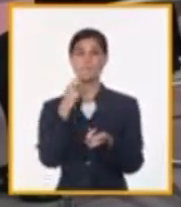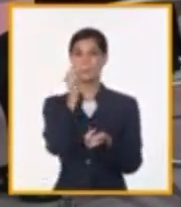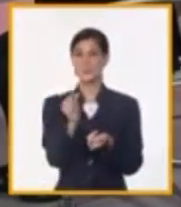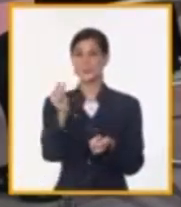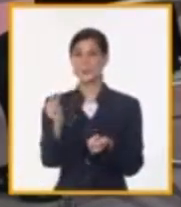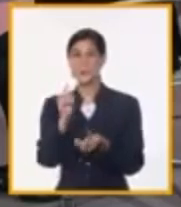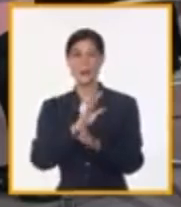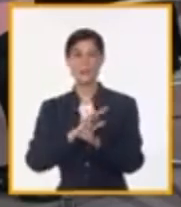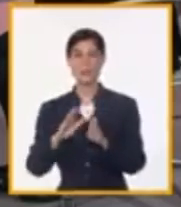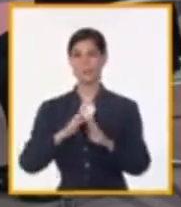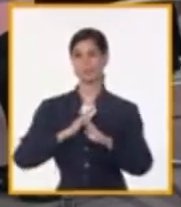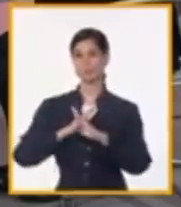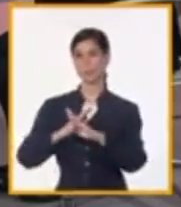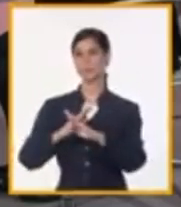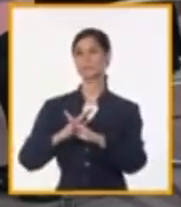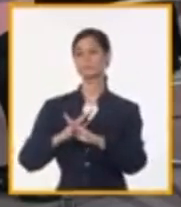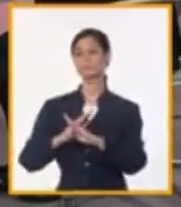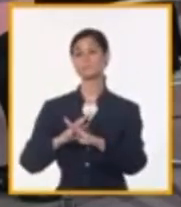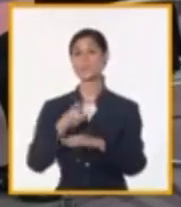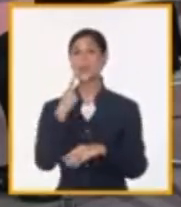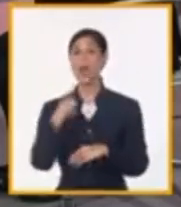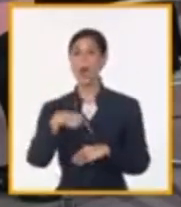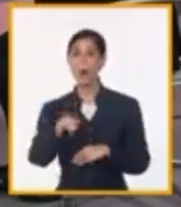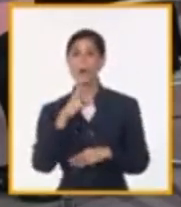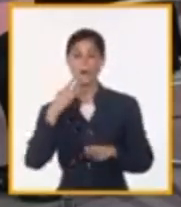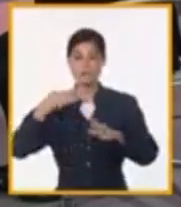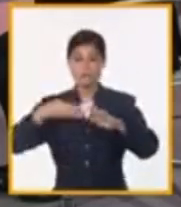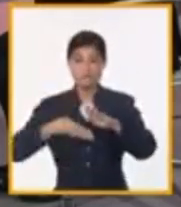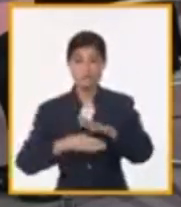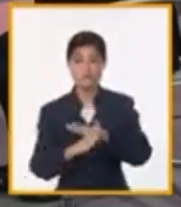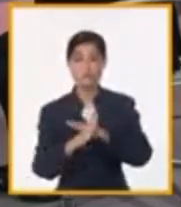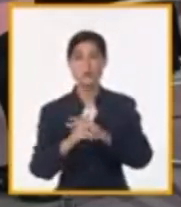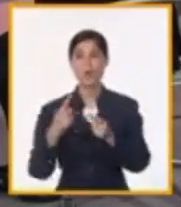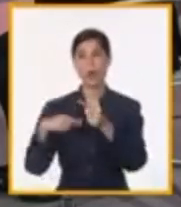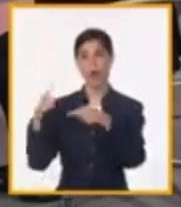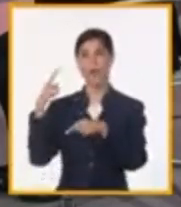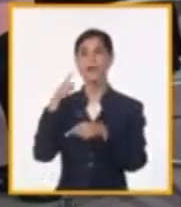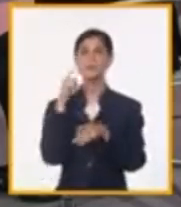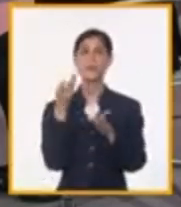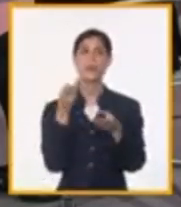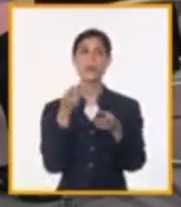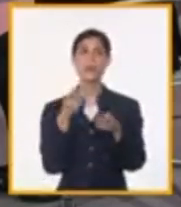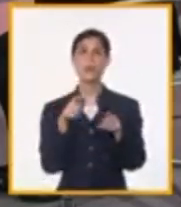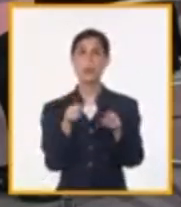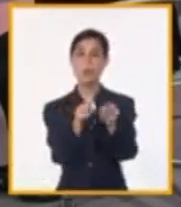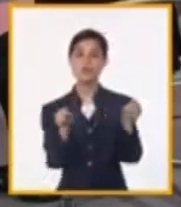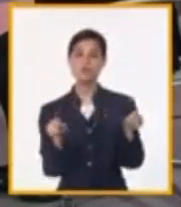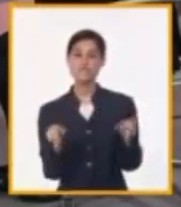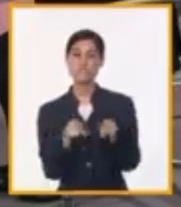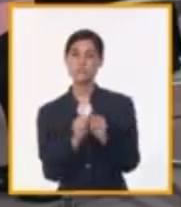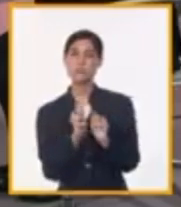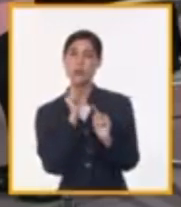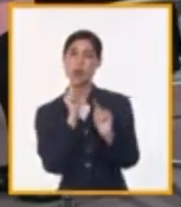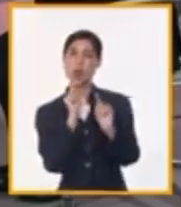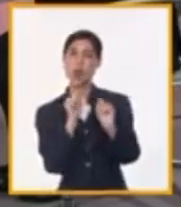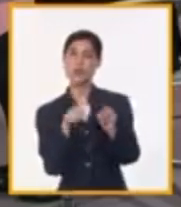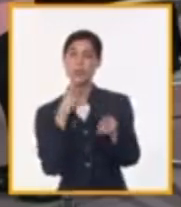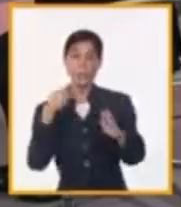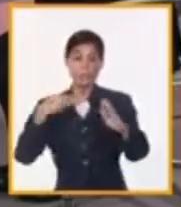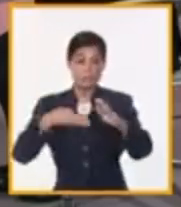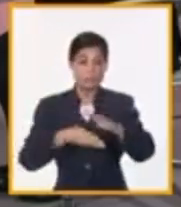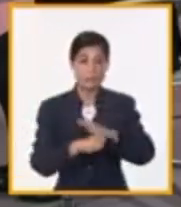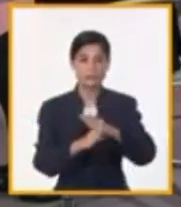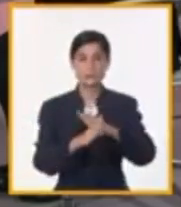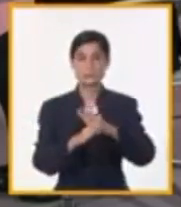de intervenir penetraron ayer en la oficina de al yasira en en ramala de lo que es la